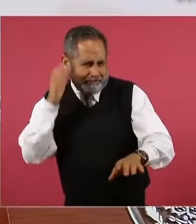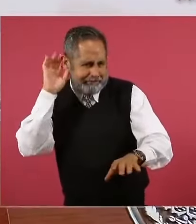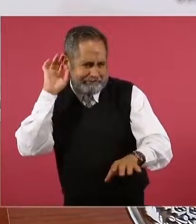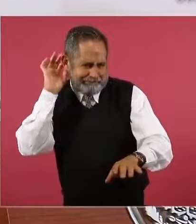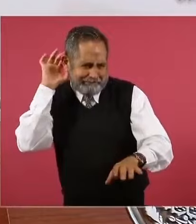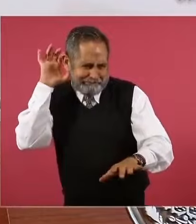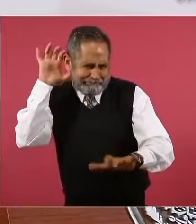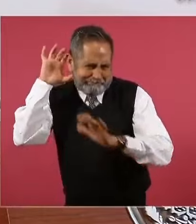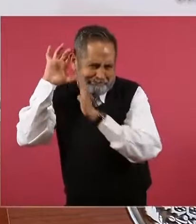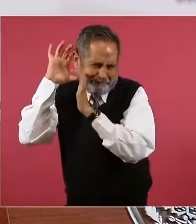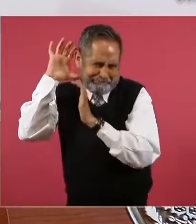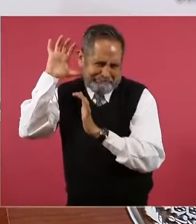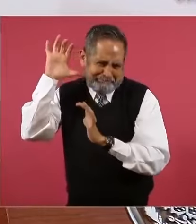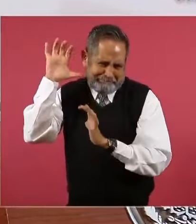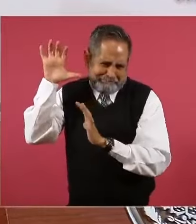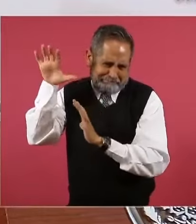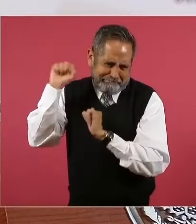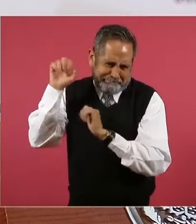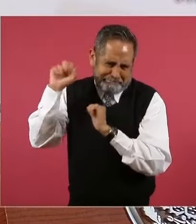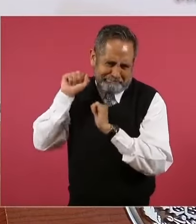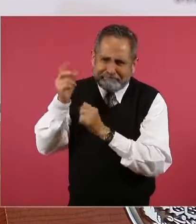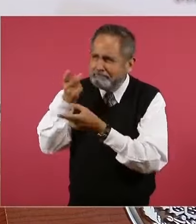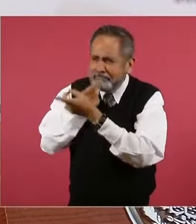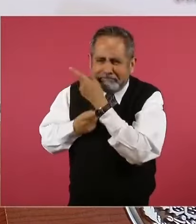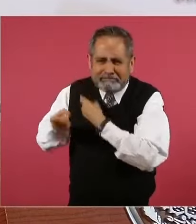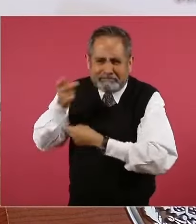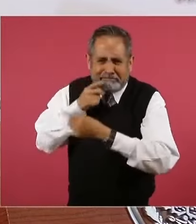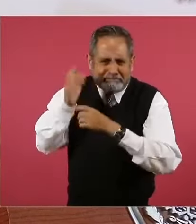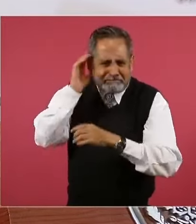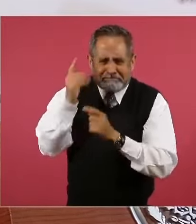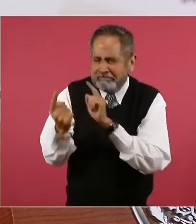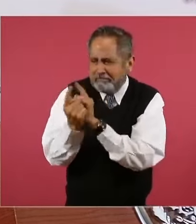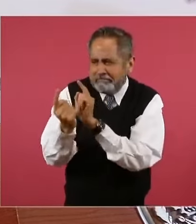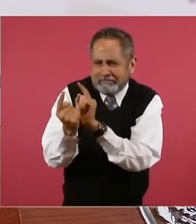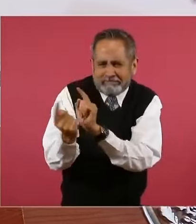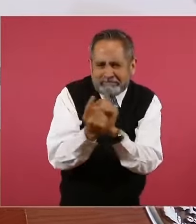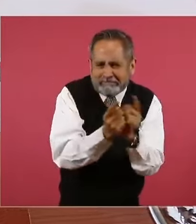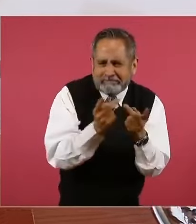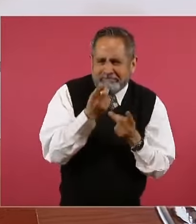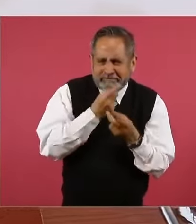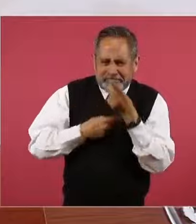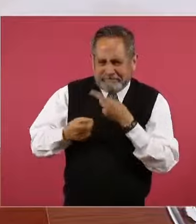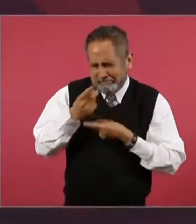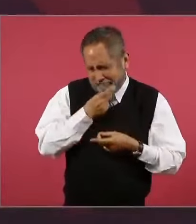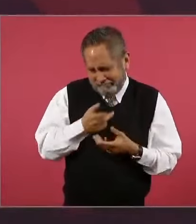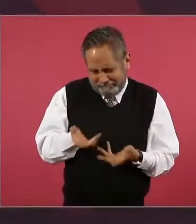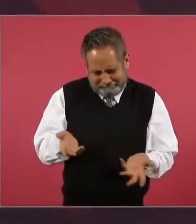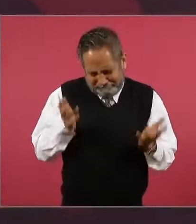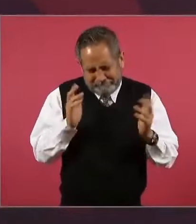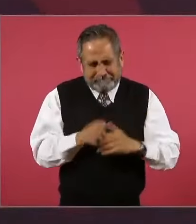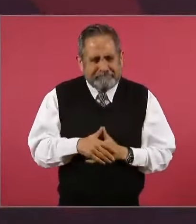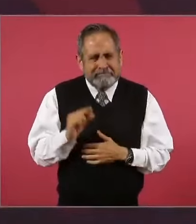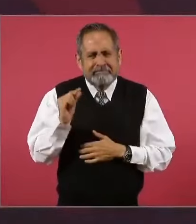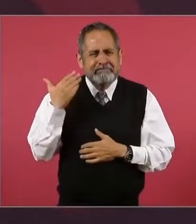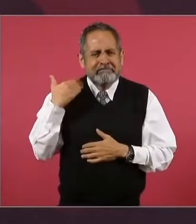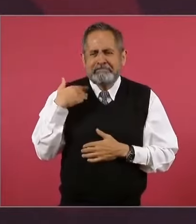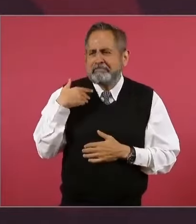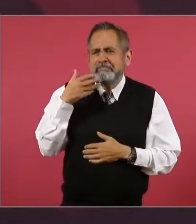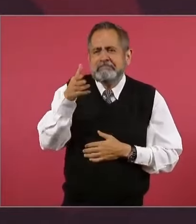No estamos mintiendo. O sea, y escucho a la gente. Y acabo de ir